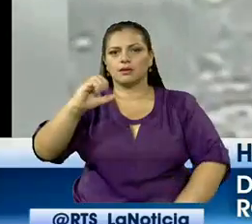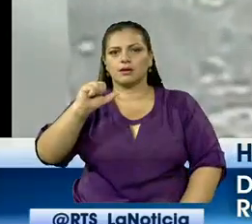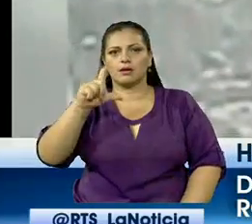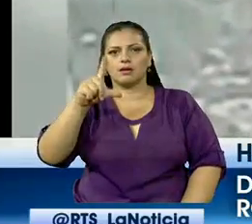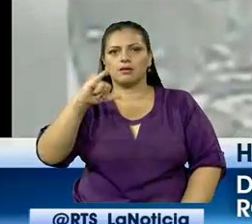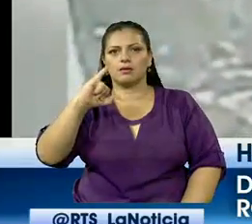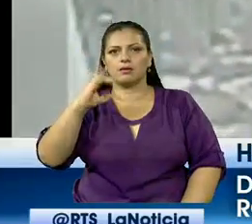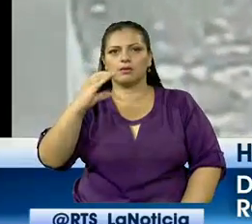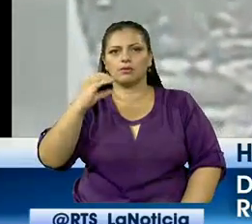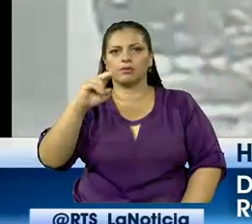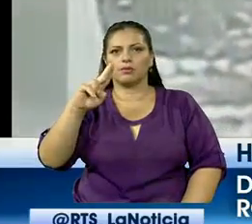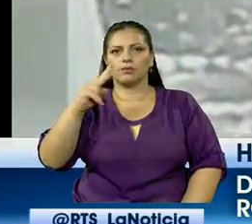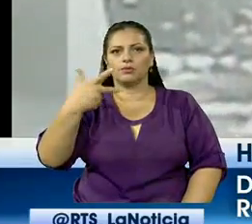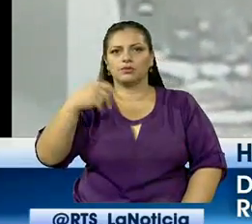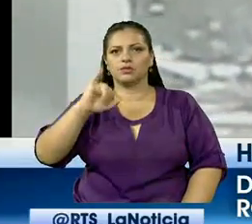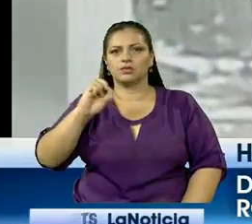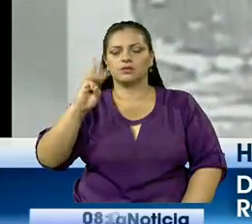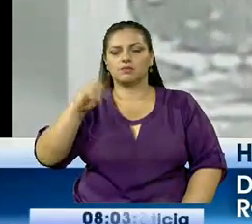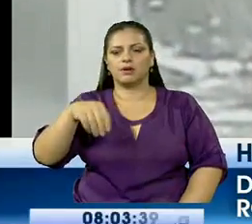Tulcán.